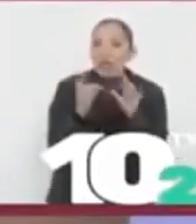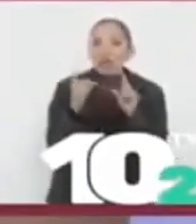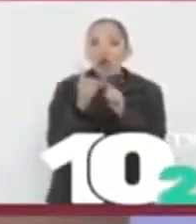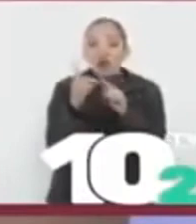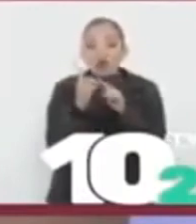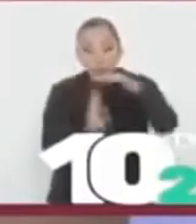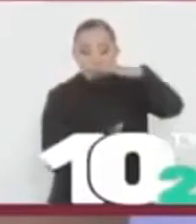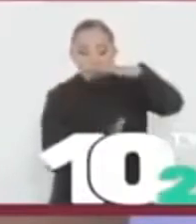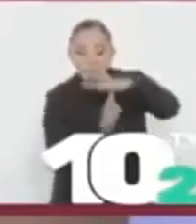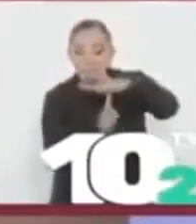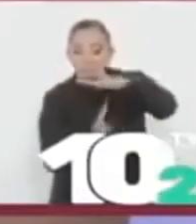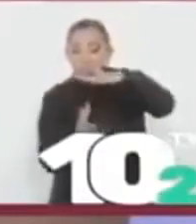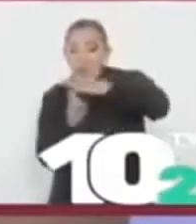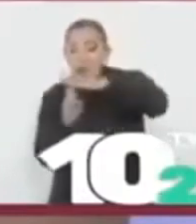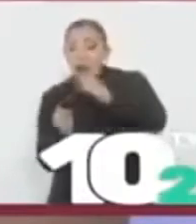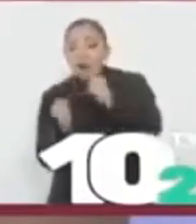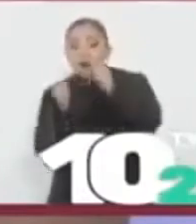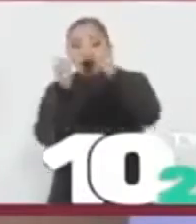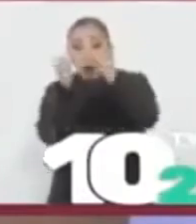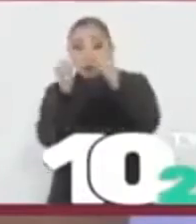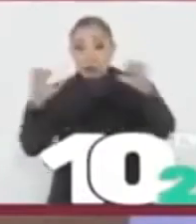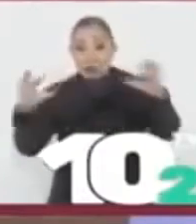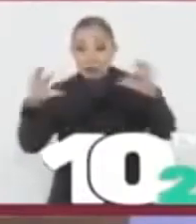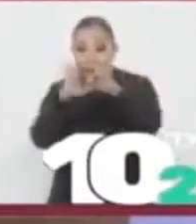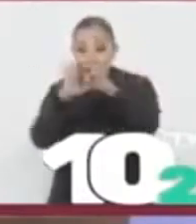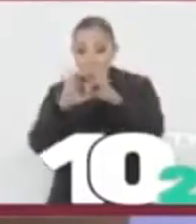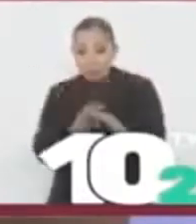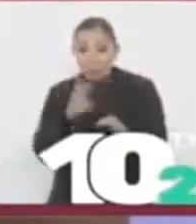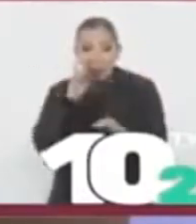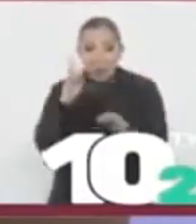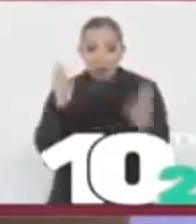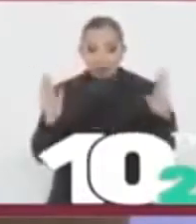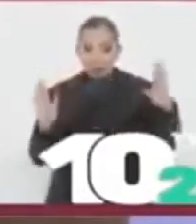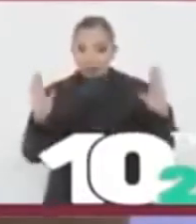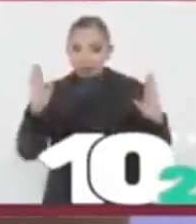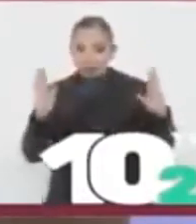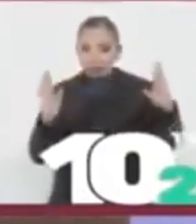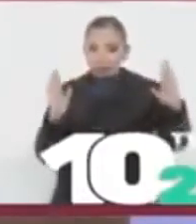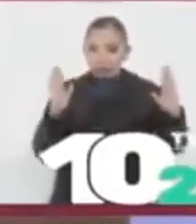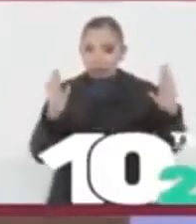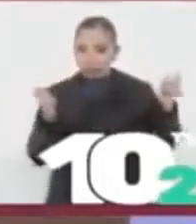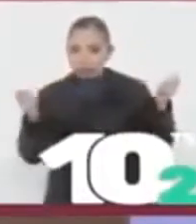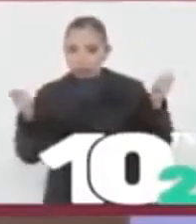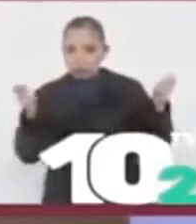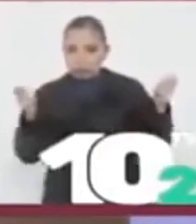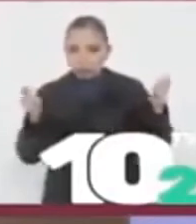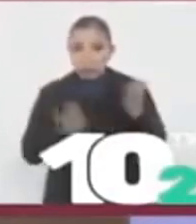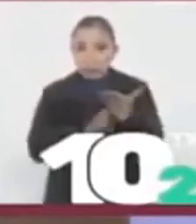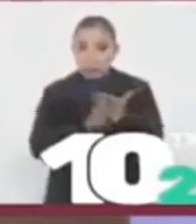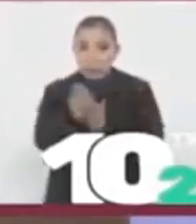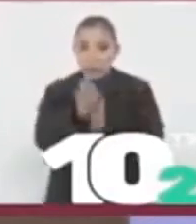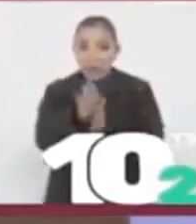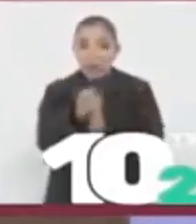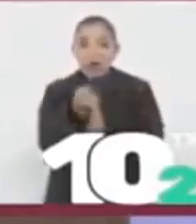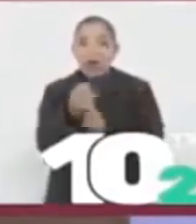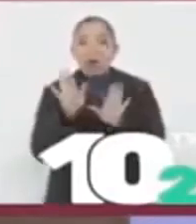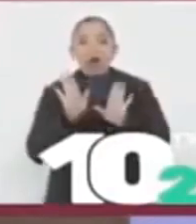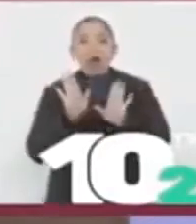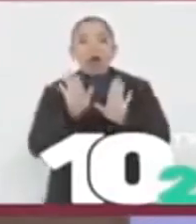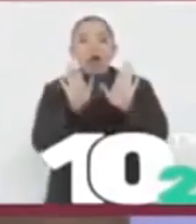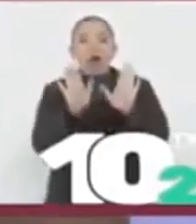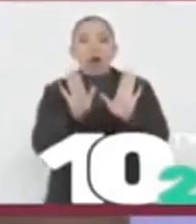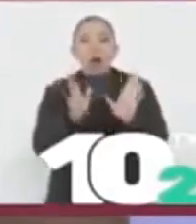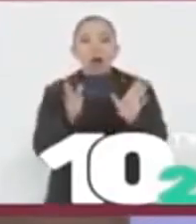punto de aplicación y la magnitud de las fuerzas participantes para buscar el equilibrio entre ellas y así evitar que con